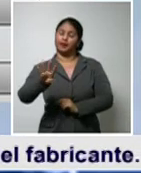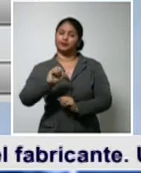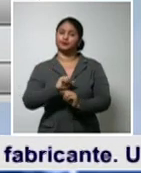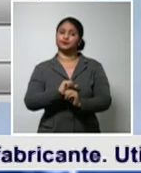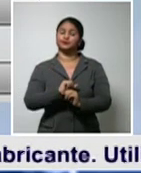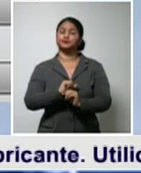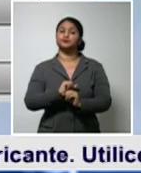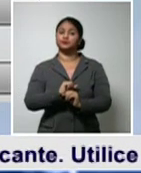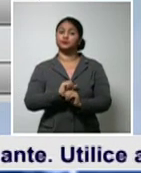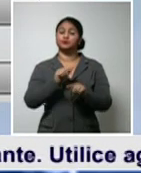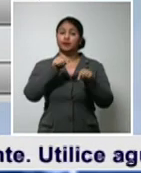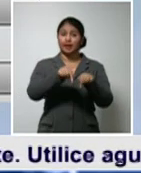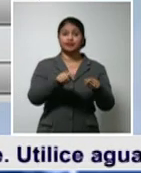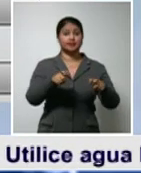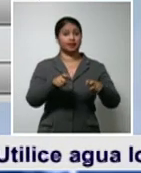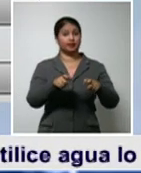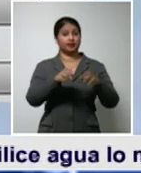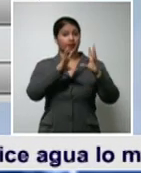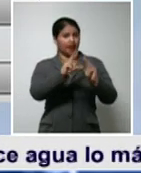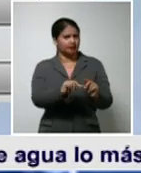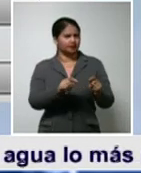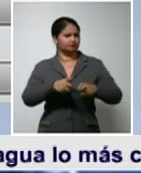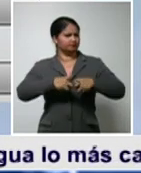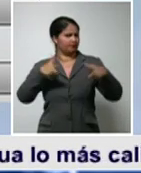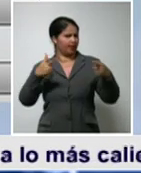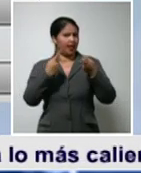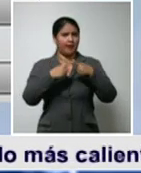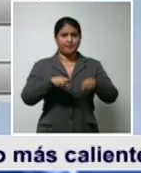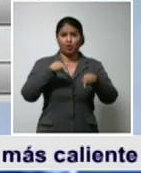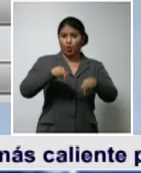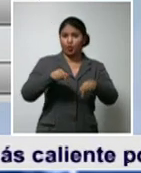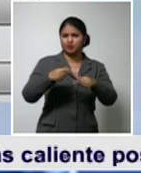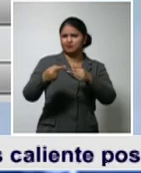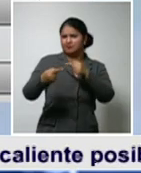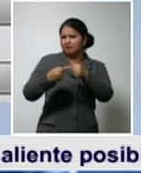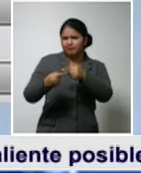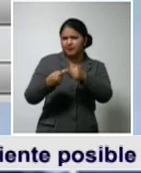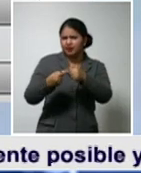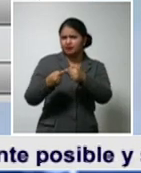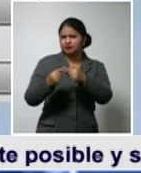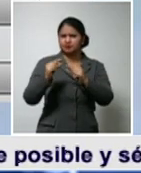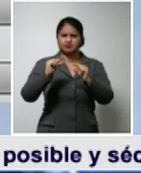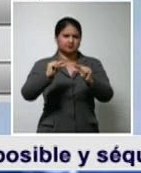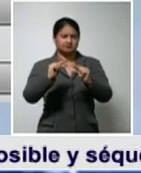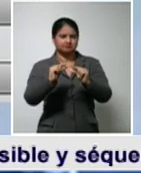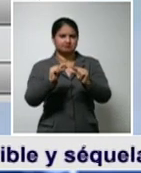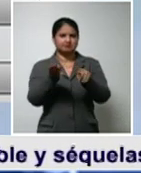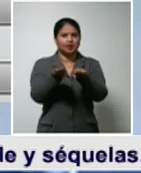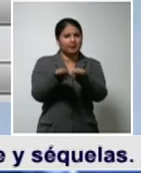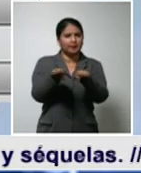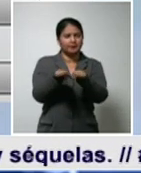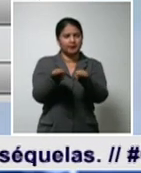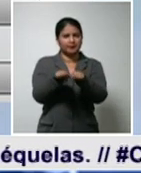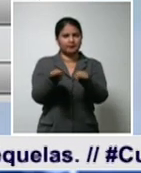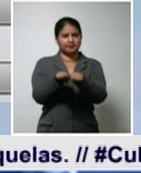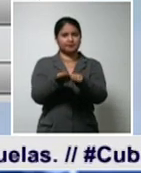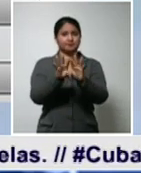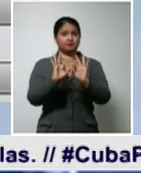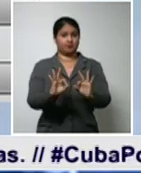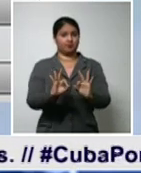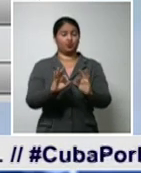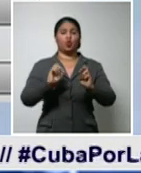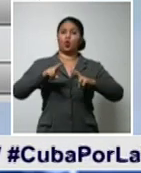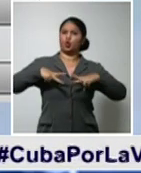fue superior, pero prácticamente ahí. Son cifras muy elevadas que, reitero, transmiten